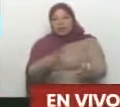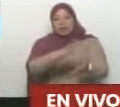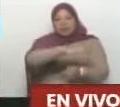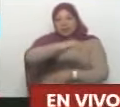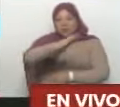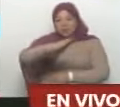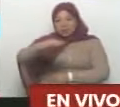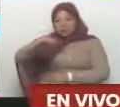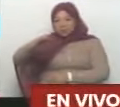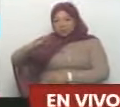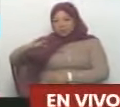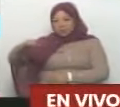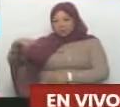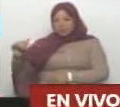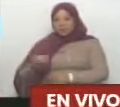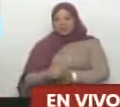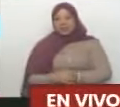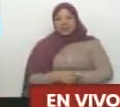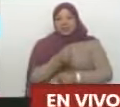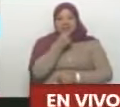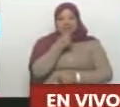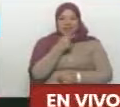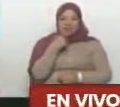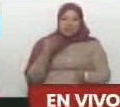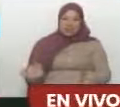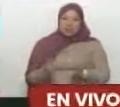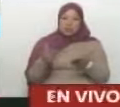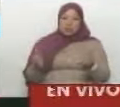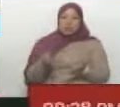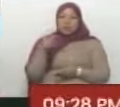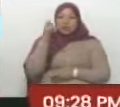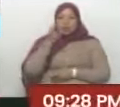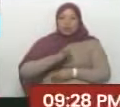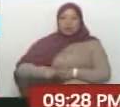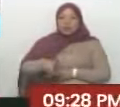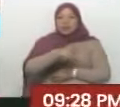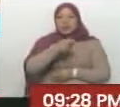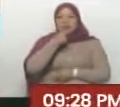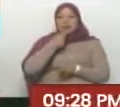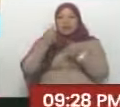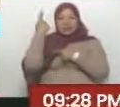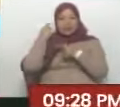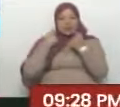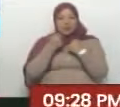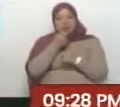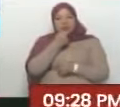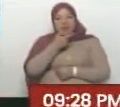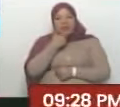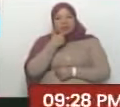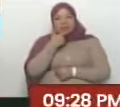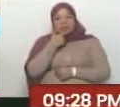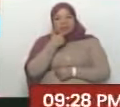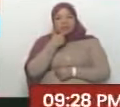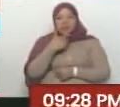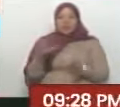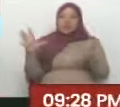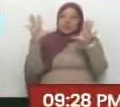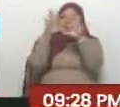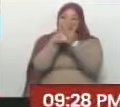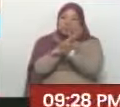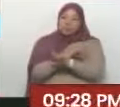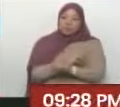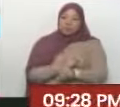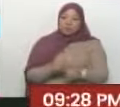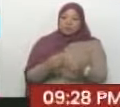mar. ¡Dale! Donde el celaje de tu perra centinela pase la noche de